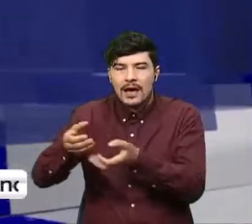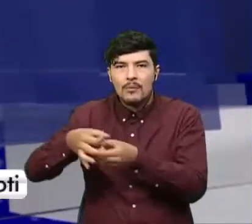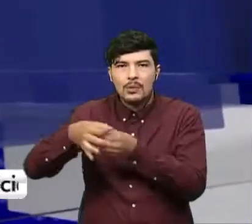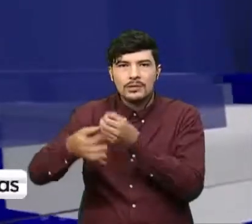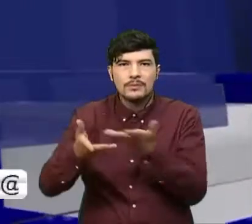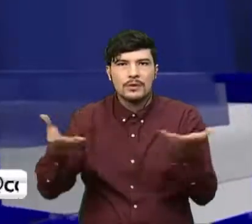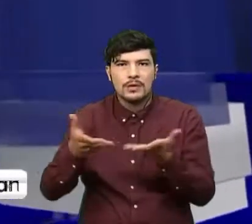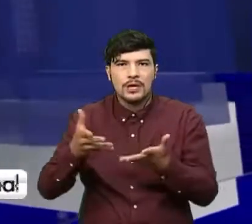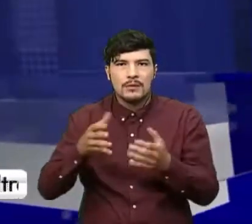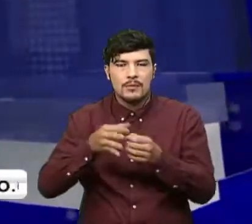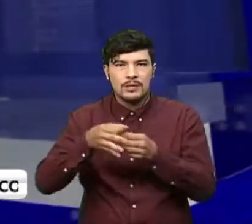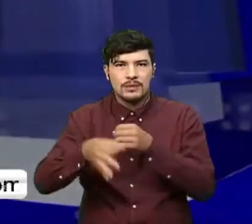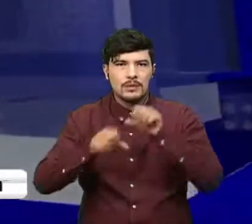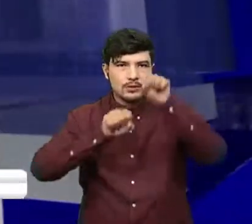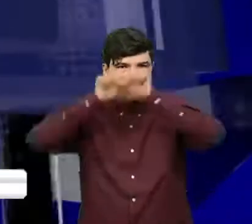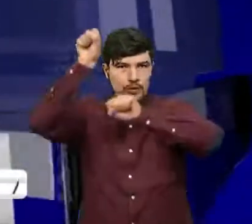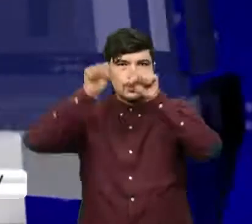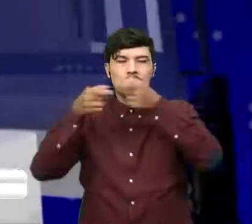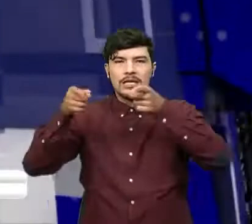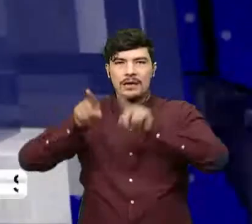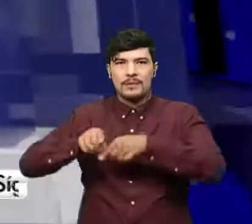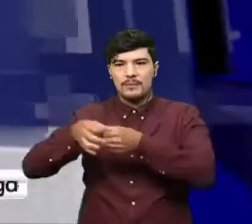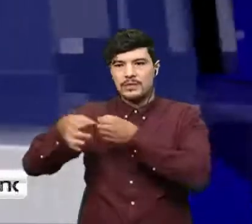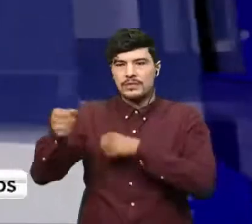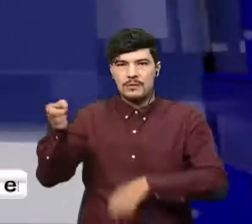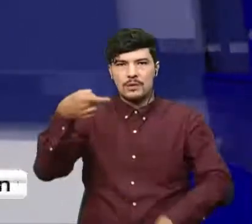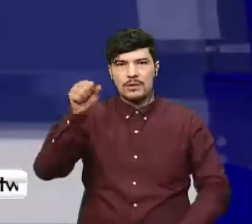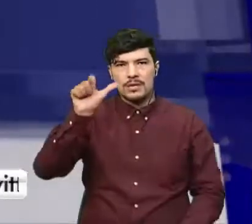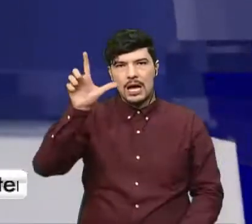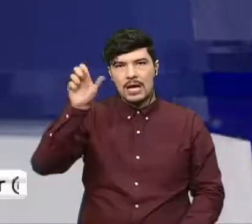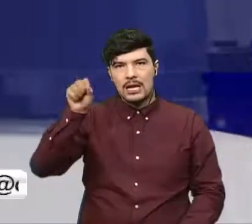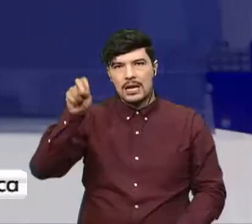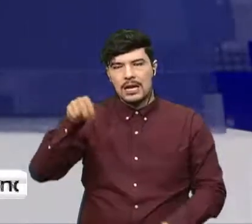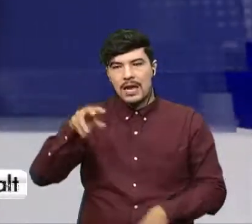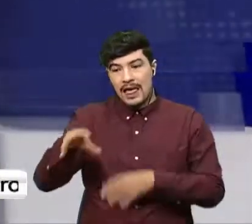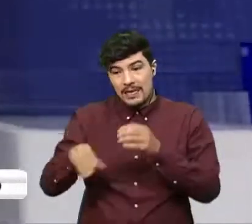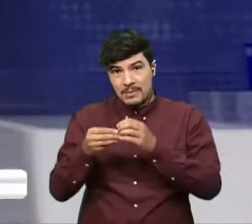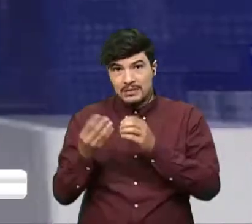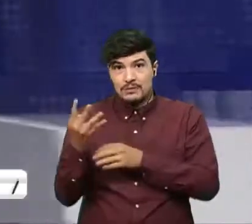y Galán. En el hecho, otras 4 personas resultaron heridas.